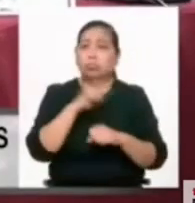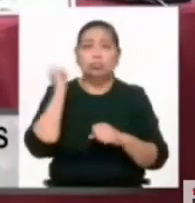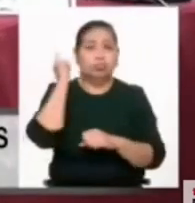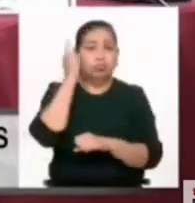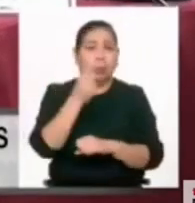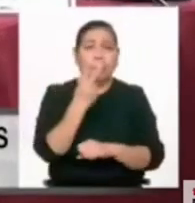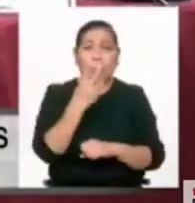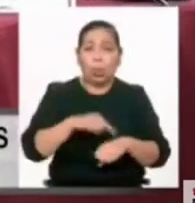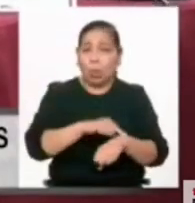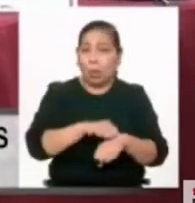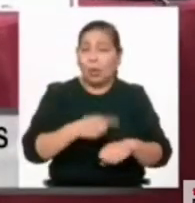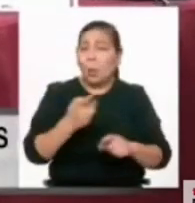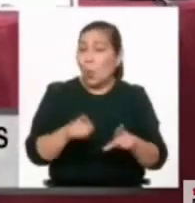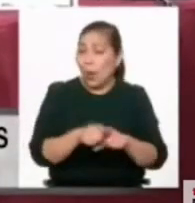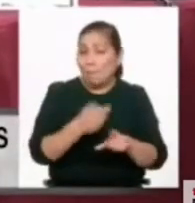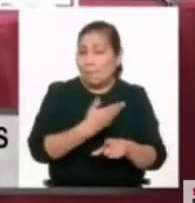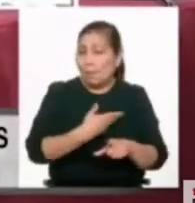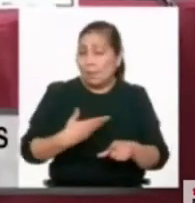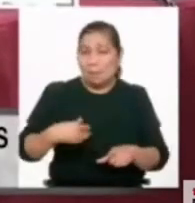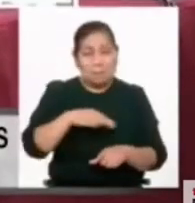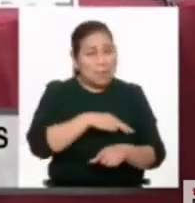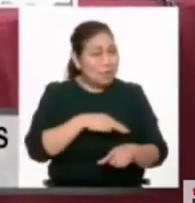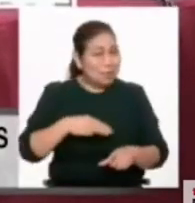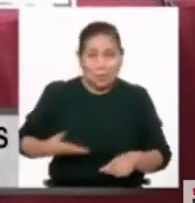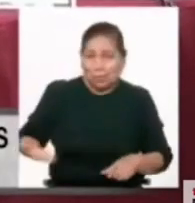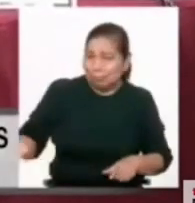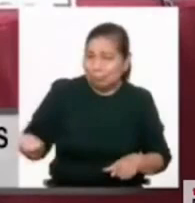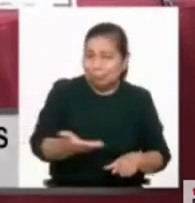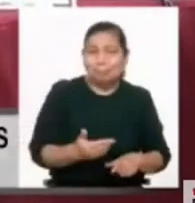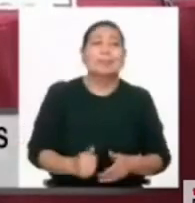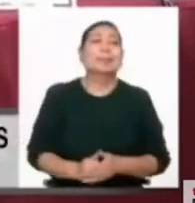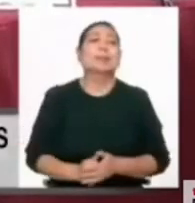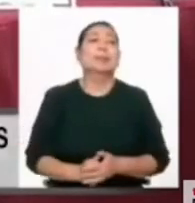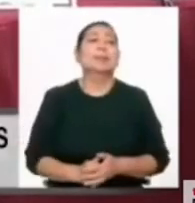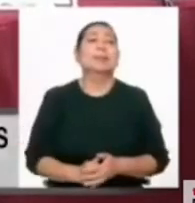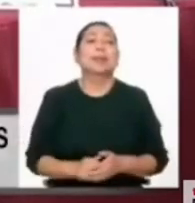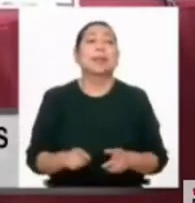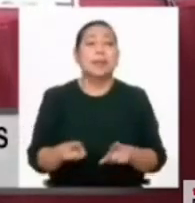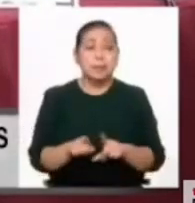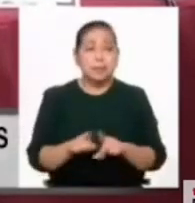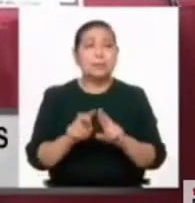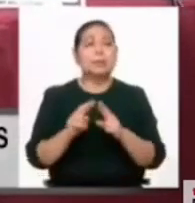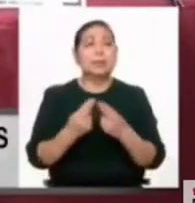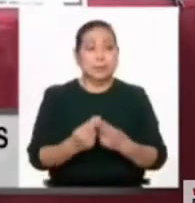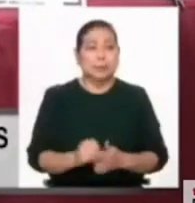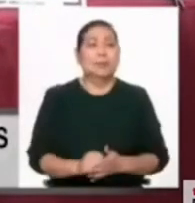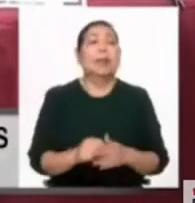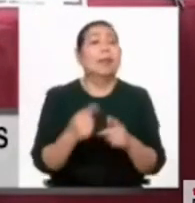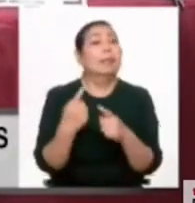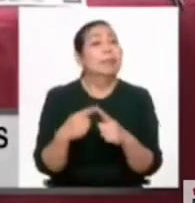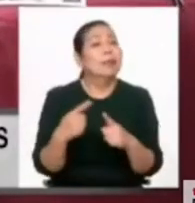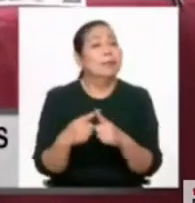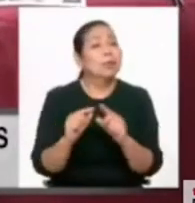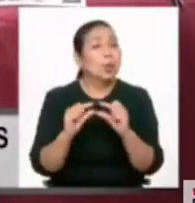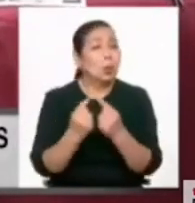horas, así como lo está haciendo nuestro presidente y nuestro premier y nuestros colegas ministros, y se convocará a los